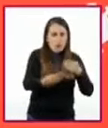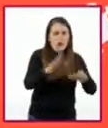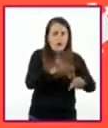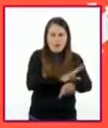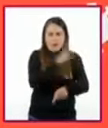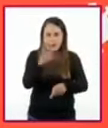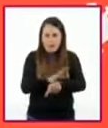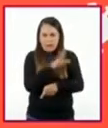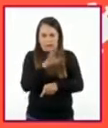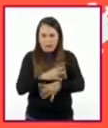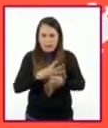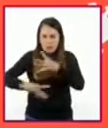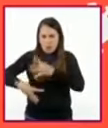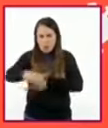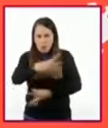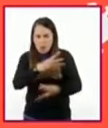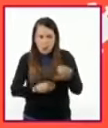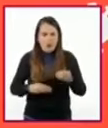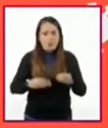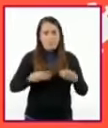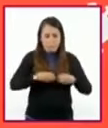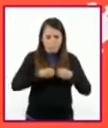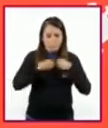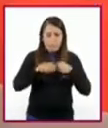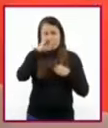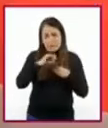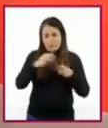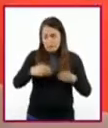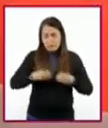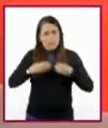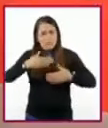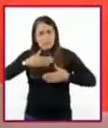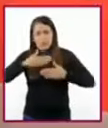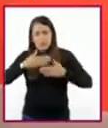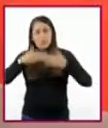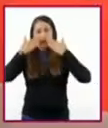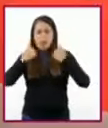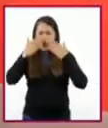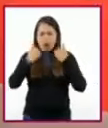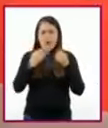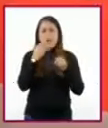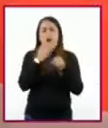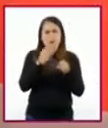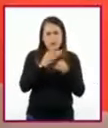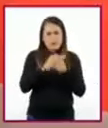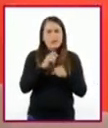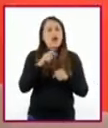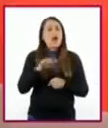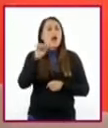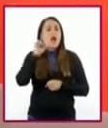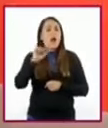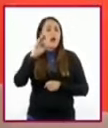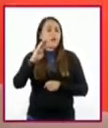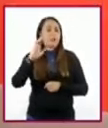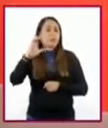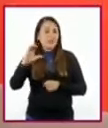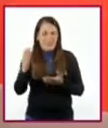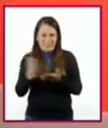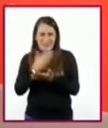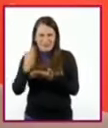entre los factores bióticos y abióticos. Es momento de trabajar su abecedario biológico,